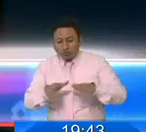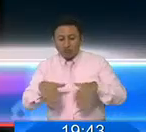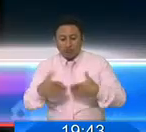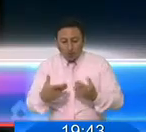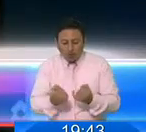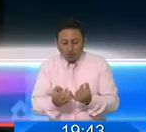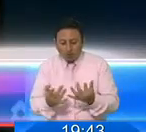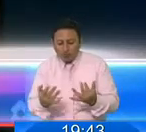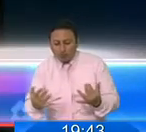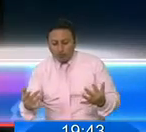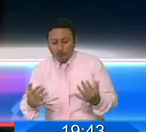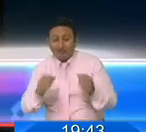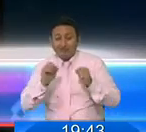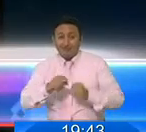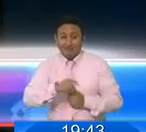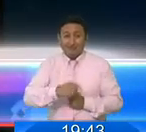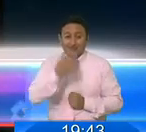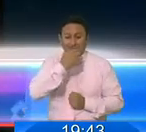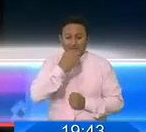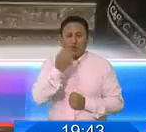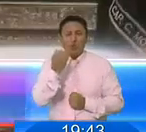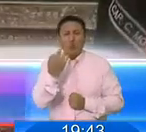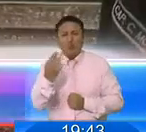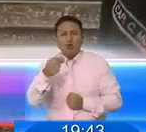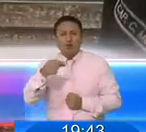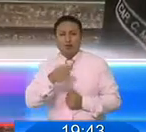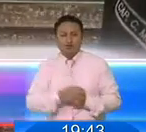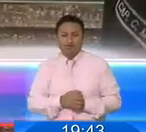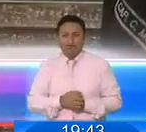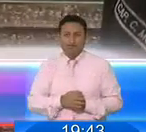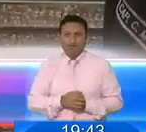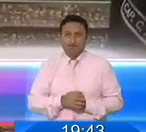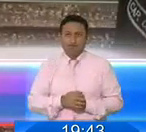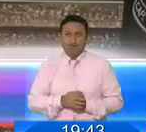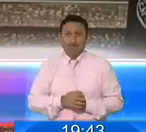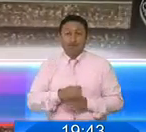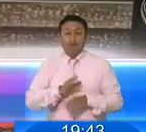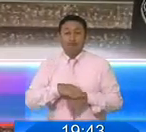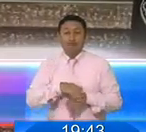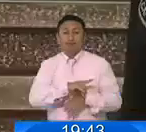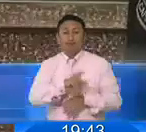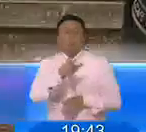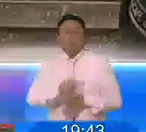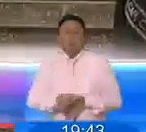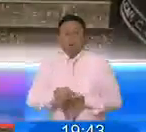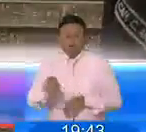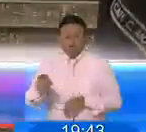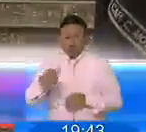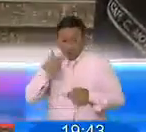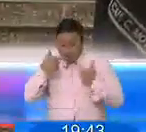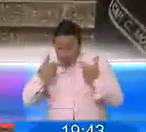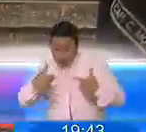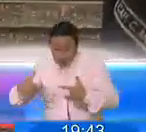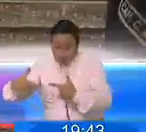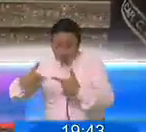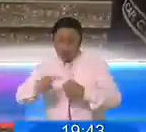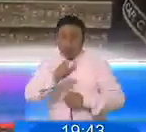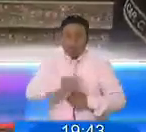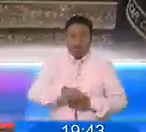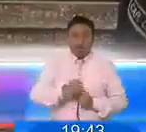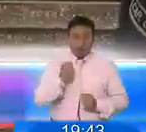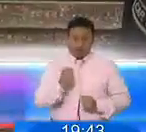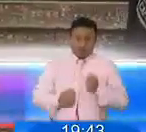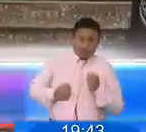propagación y está en la temperatura de las zonas afectadas y eso se deriva al personal de tierra y obviamente ya con los sistemas de gps